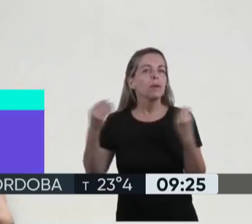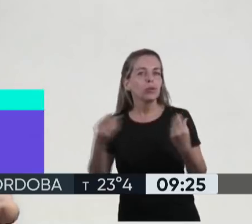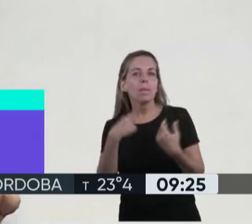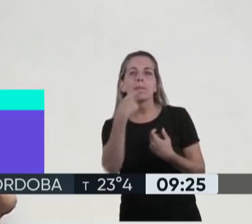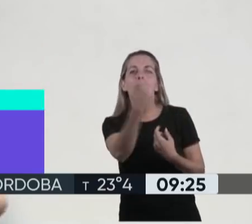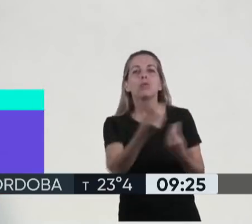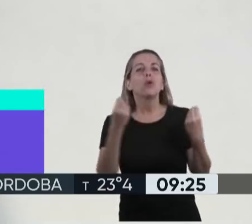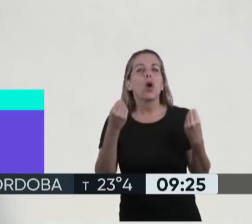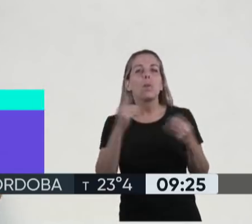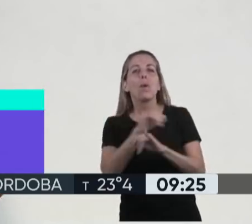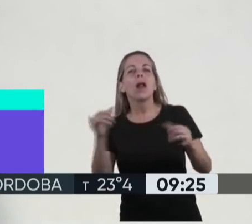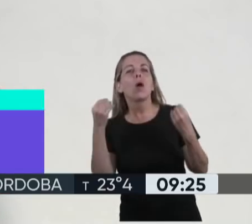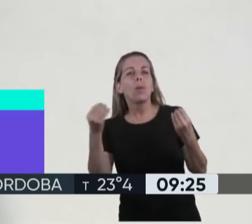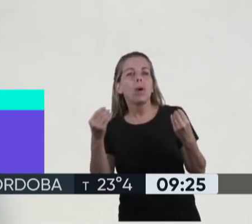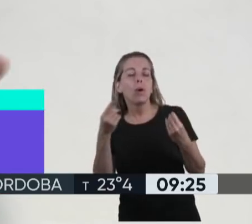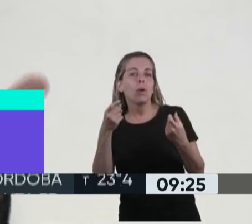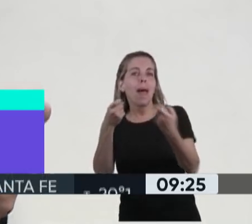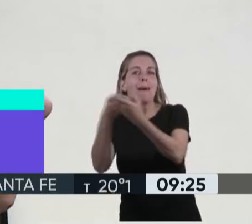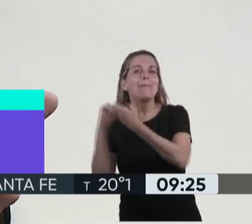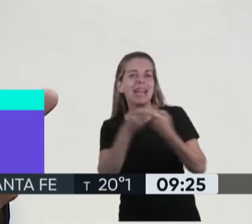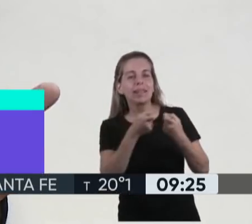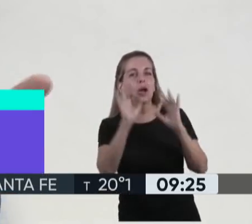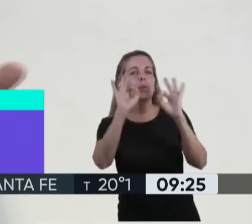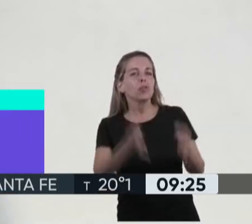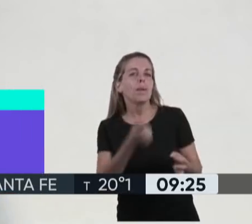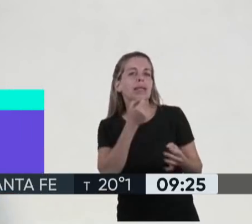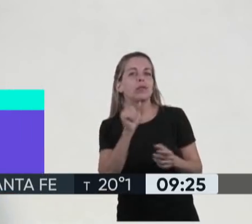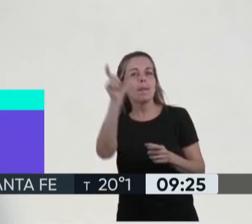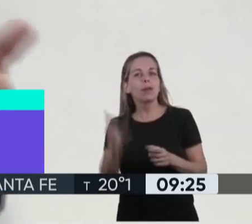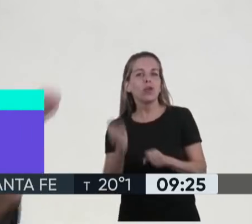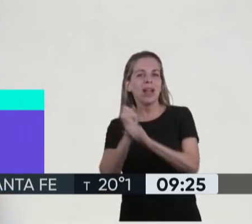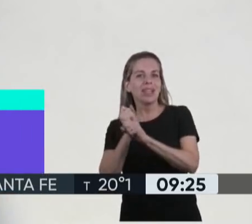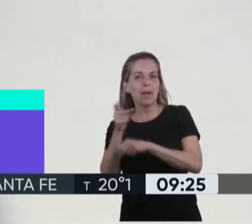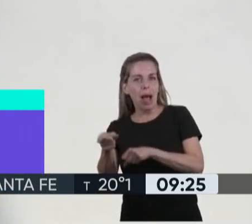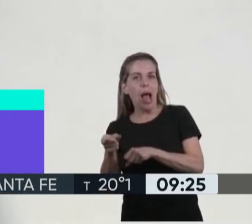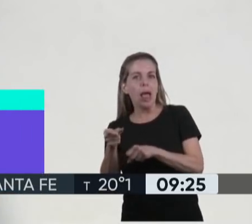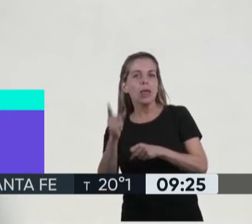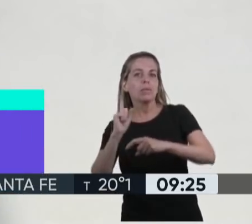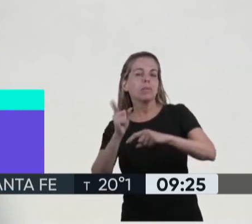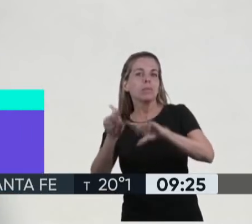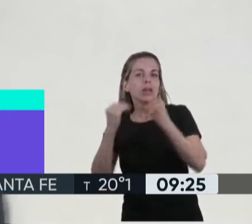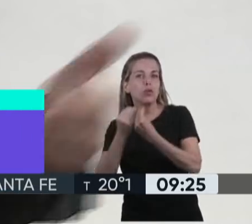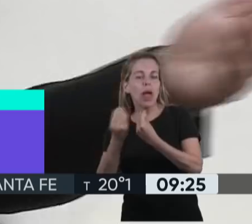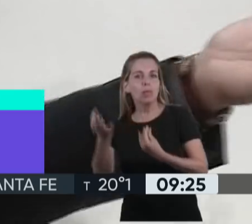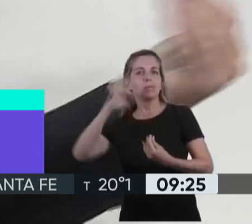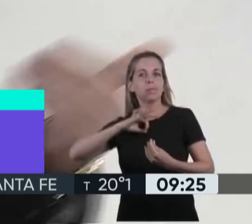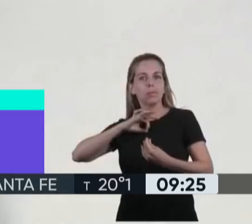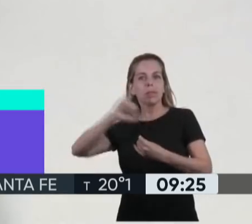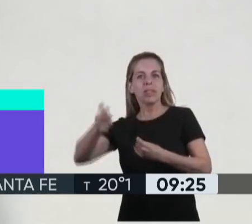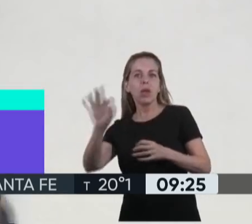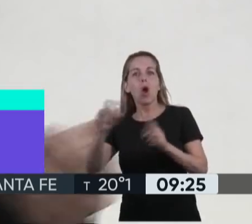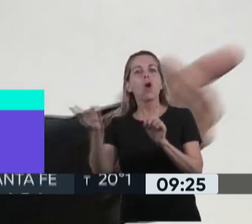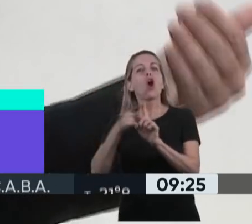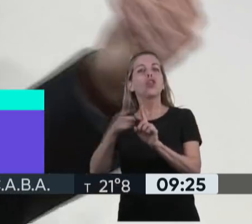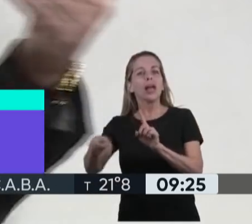van a notificar si un empleado es positivo solo por ser contacto estrecho. Pero como estoy escuchando